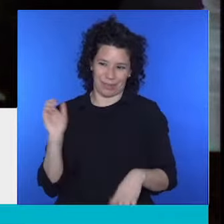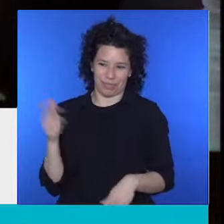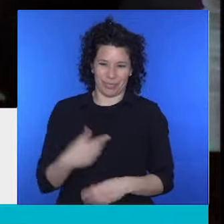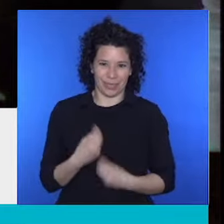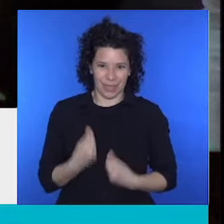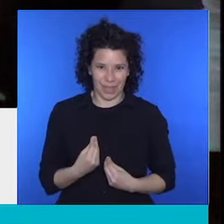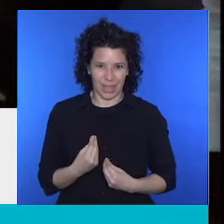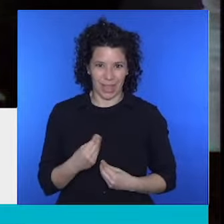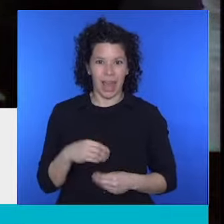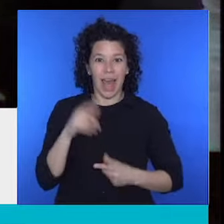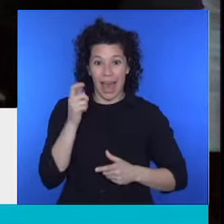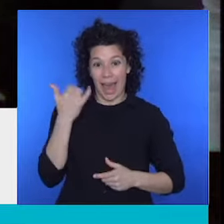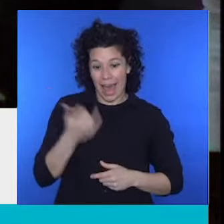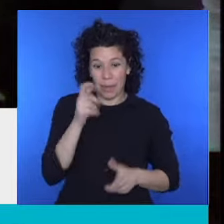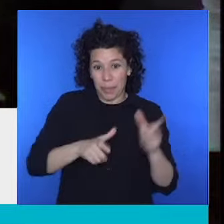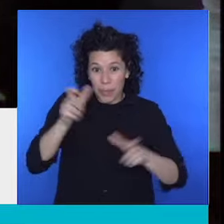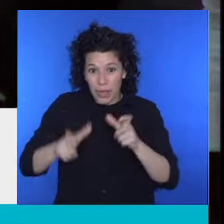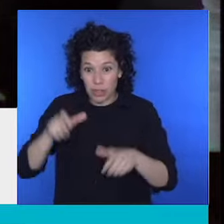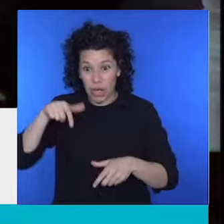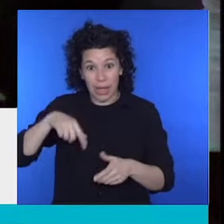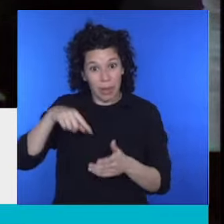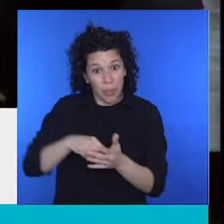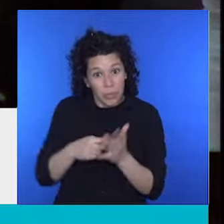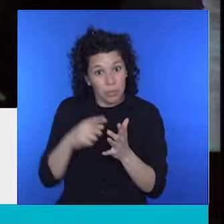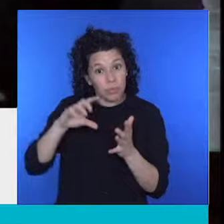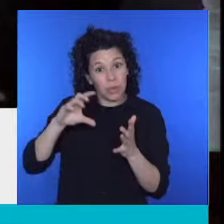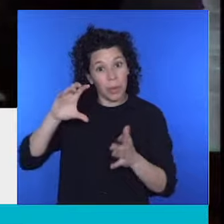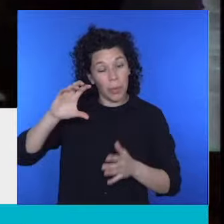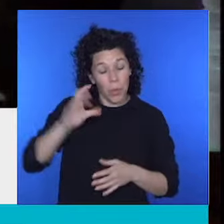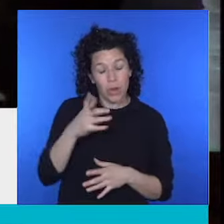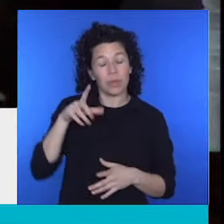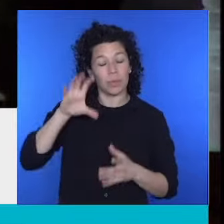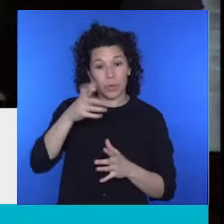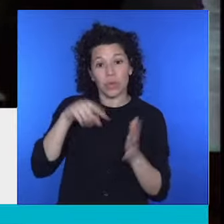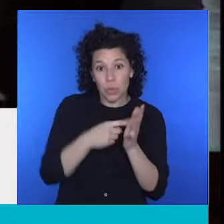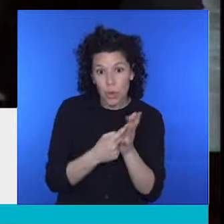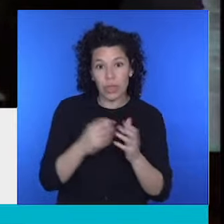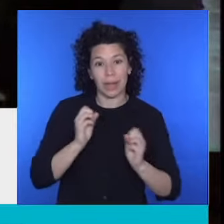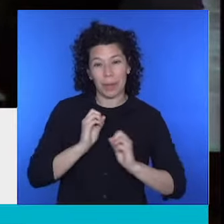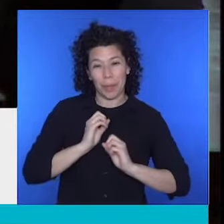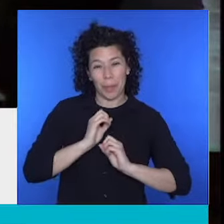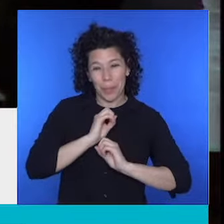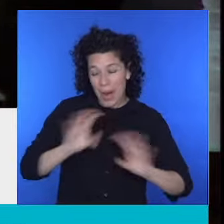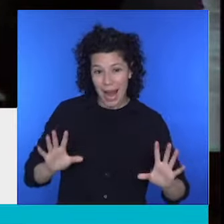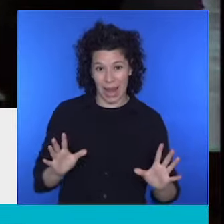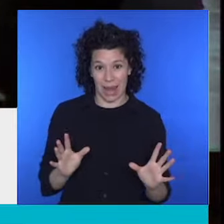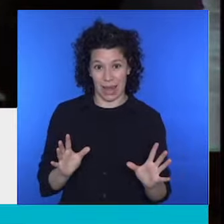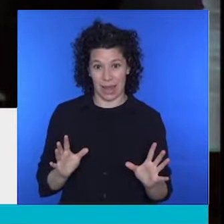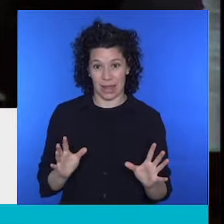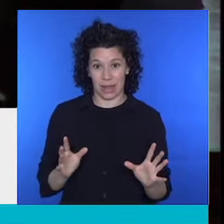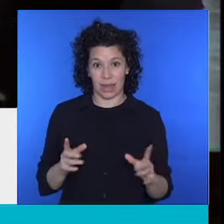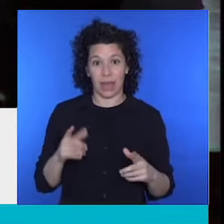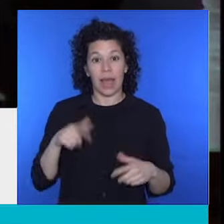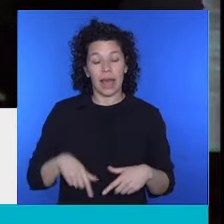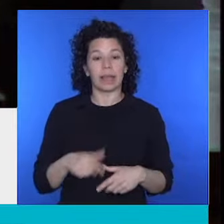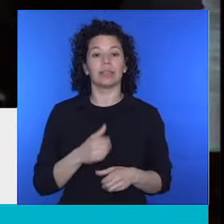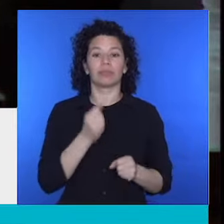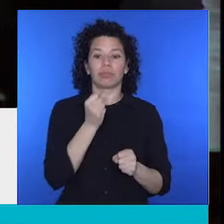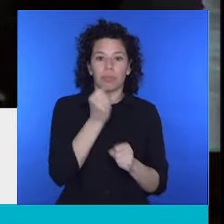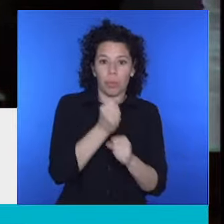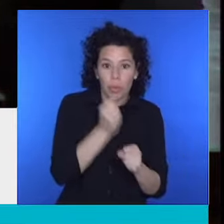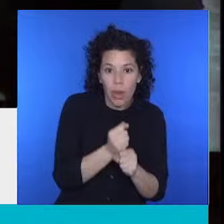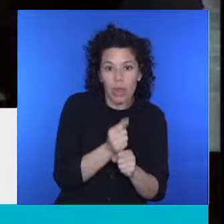provincia porque fíjense digamos el contraste aquí nos están escuchando los trabajadores y trabajadoras de